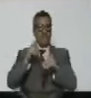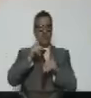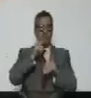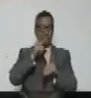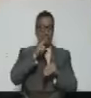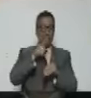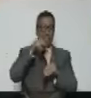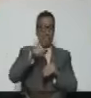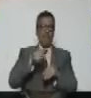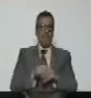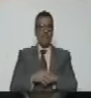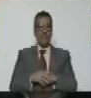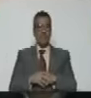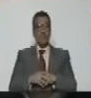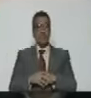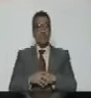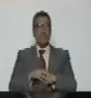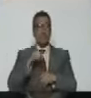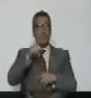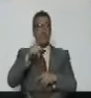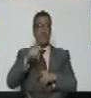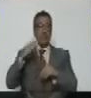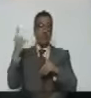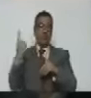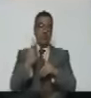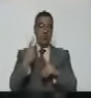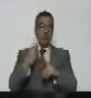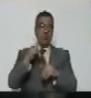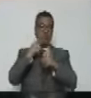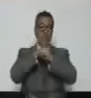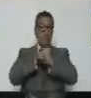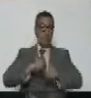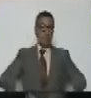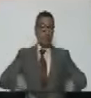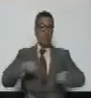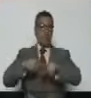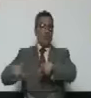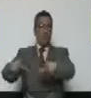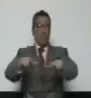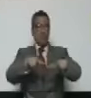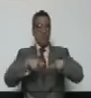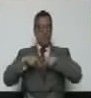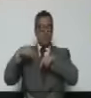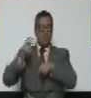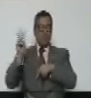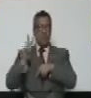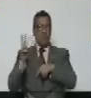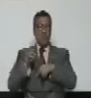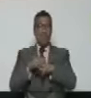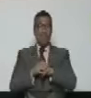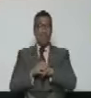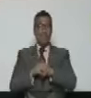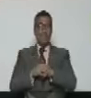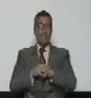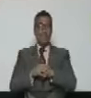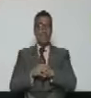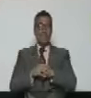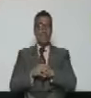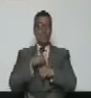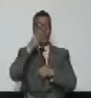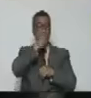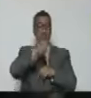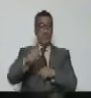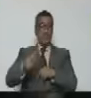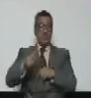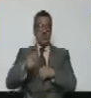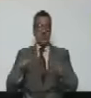insolentes del neocolonialismo fracasado en tierras venezolanas. El pueblo